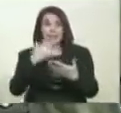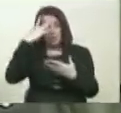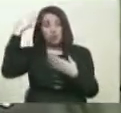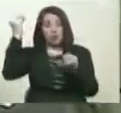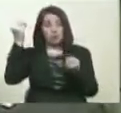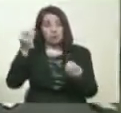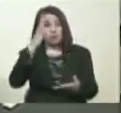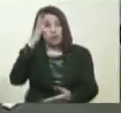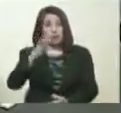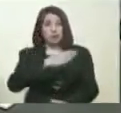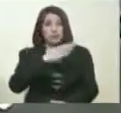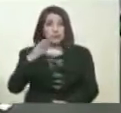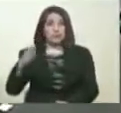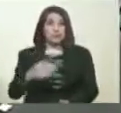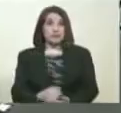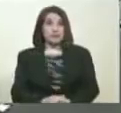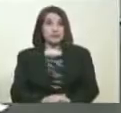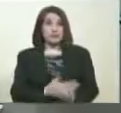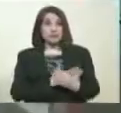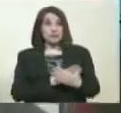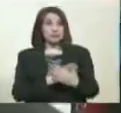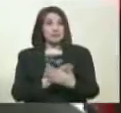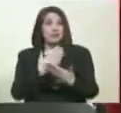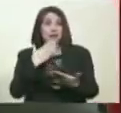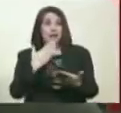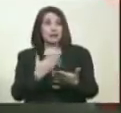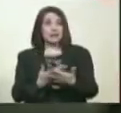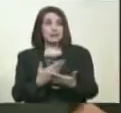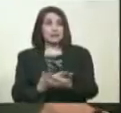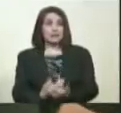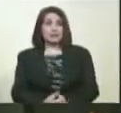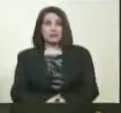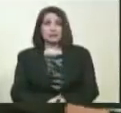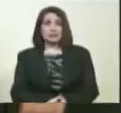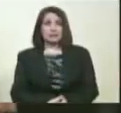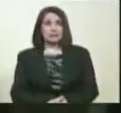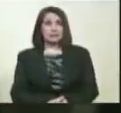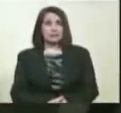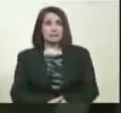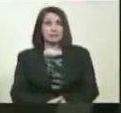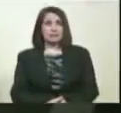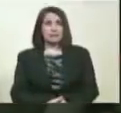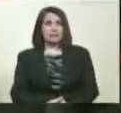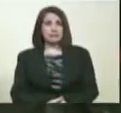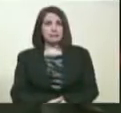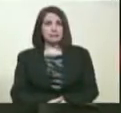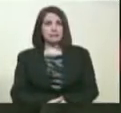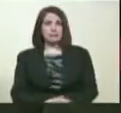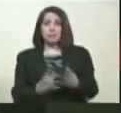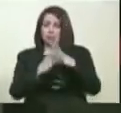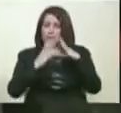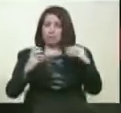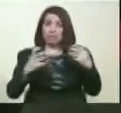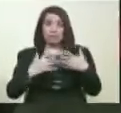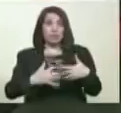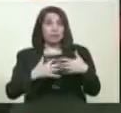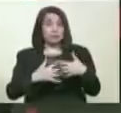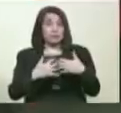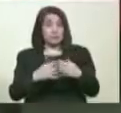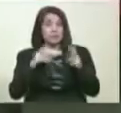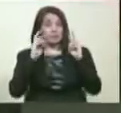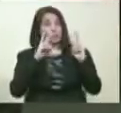bendiga. Seguimos adelante. Gracias. Gracias, bueno, gracias a todas. Sí. Y a todos. Todos son empresas, presidente, correcto, como usted puede